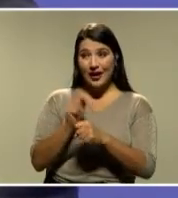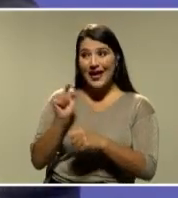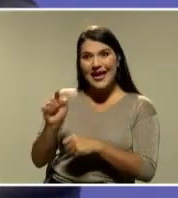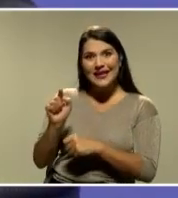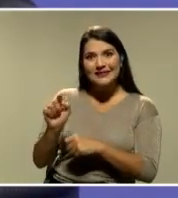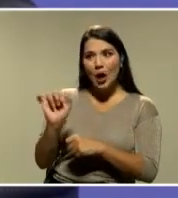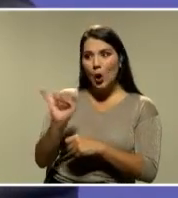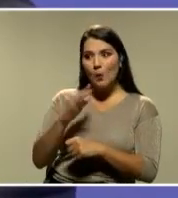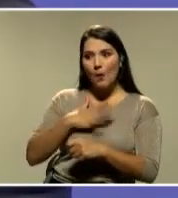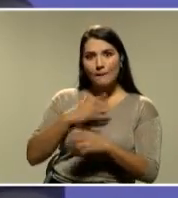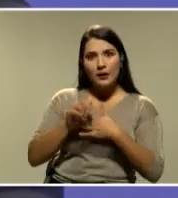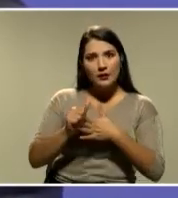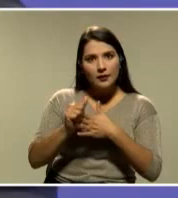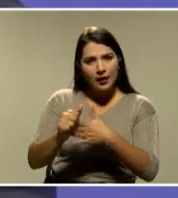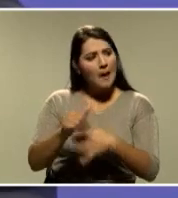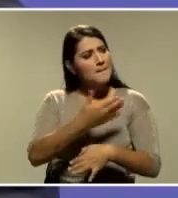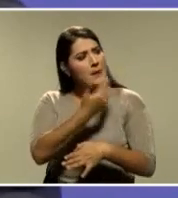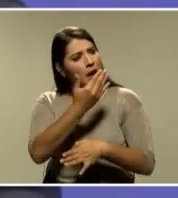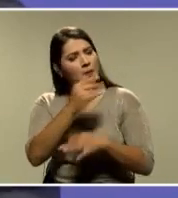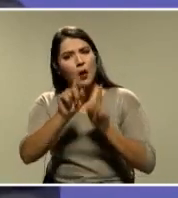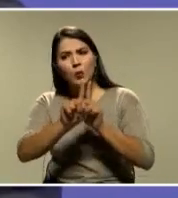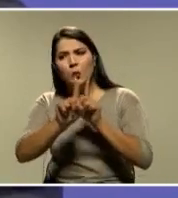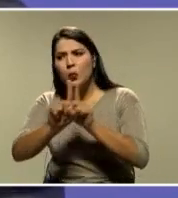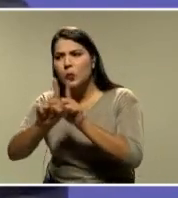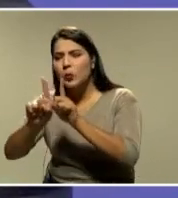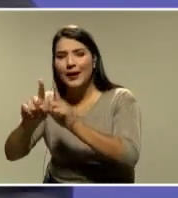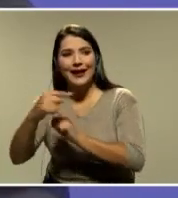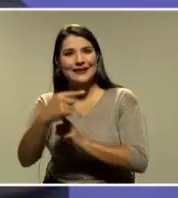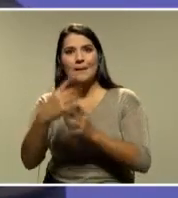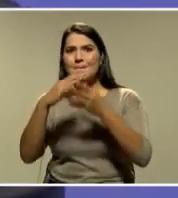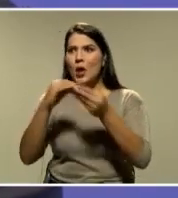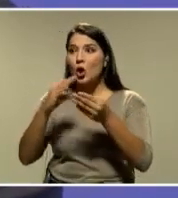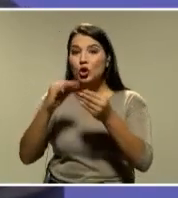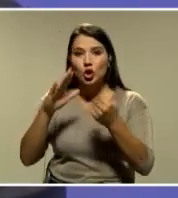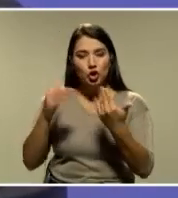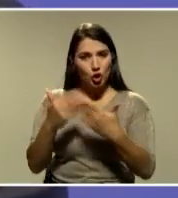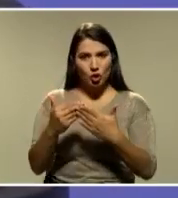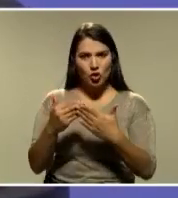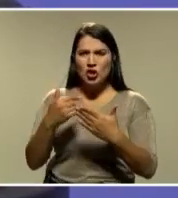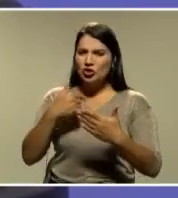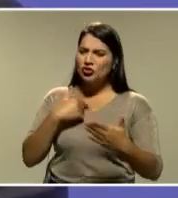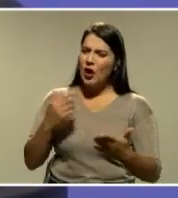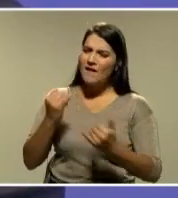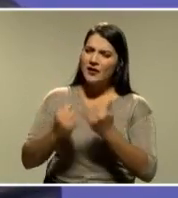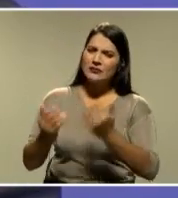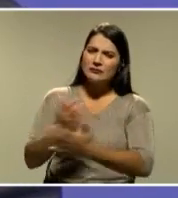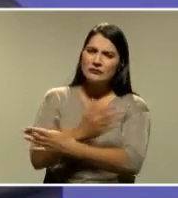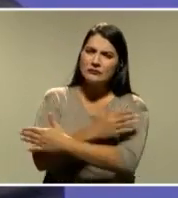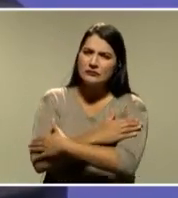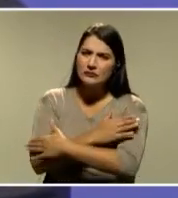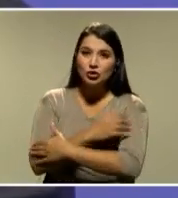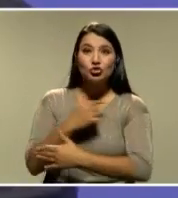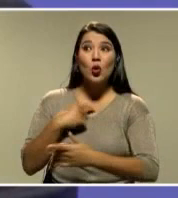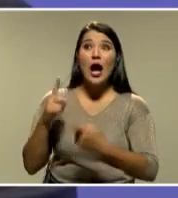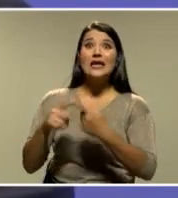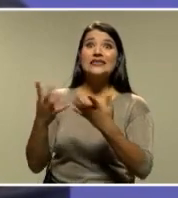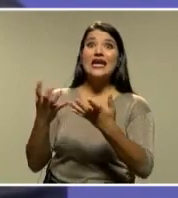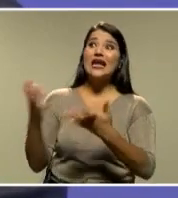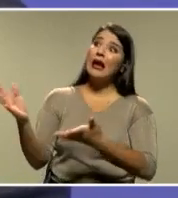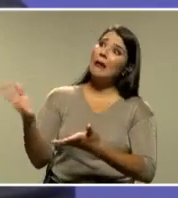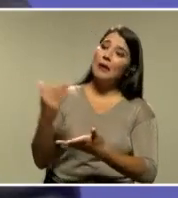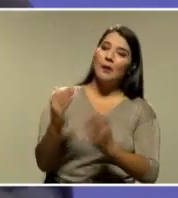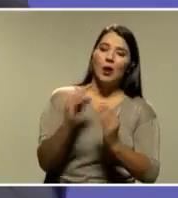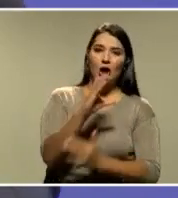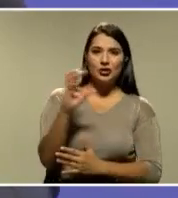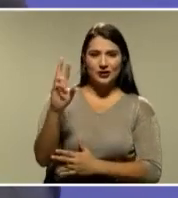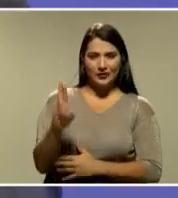convirtió como en mi guía, que me llevó a todo lado, que me contó todas las historias. Yo a esa señora la abracé y yo hasta quería traérmela para acá.